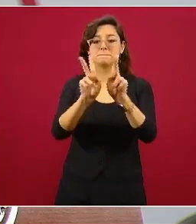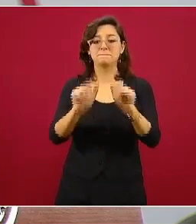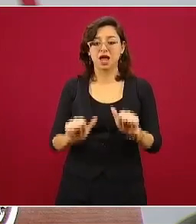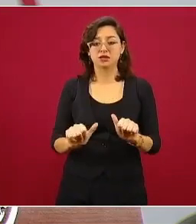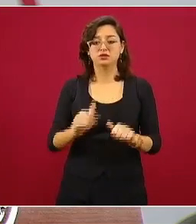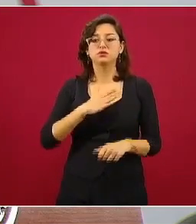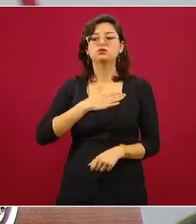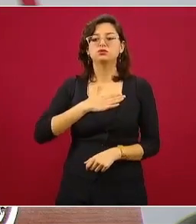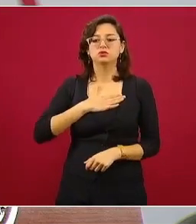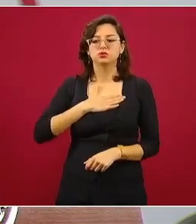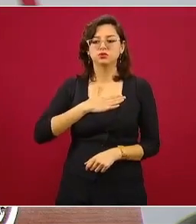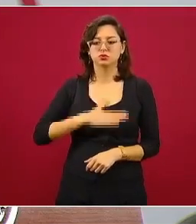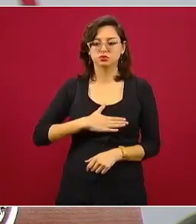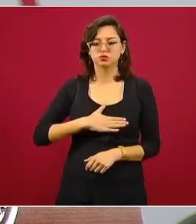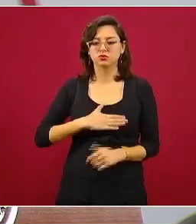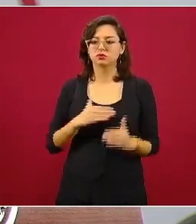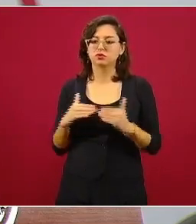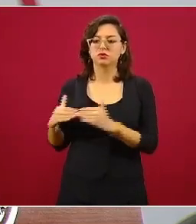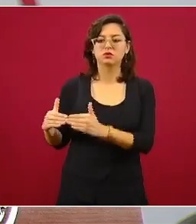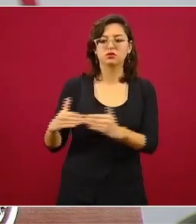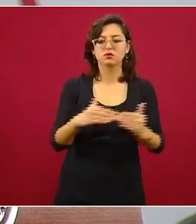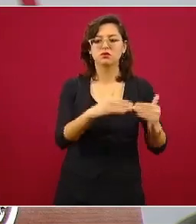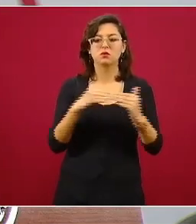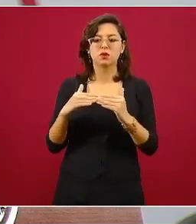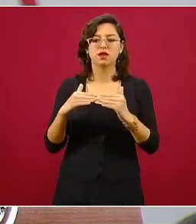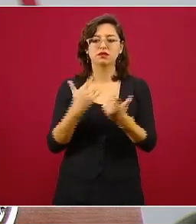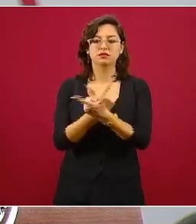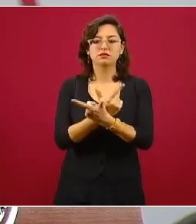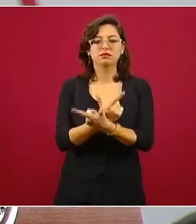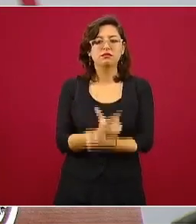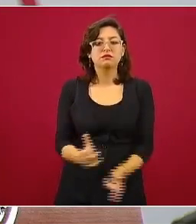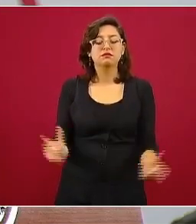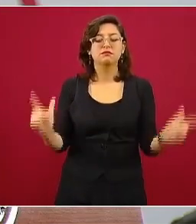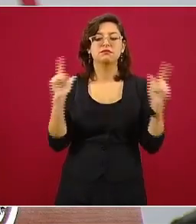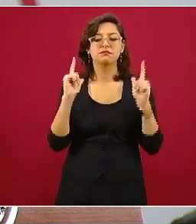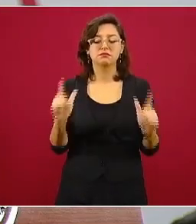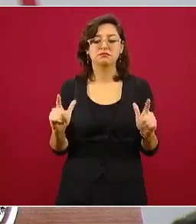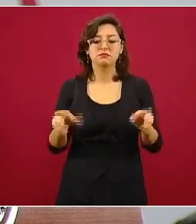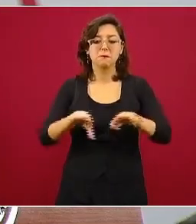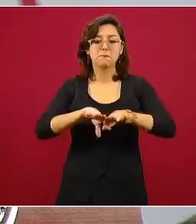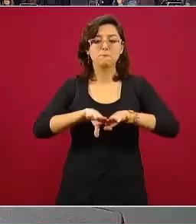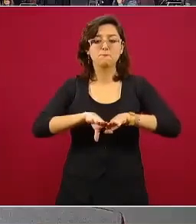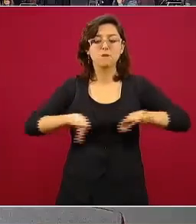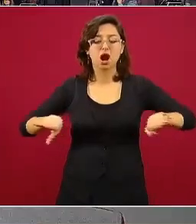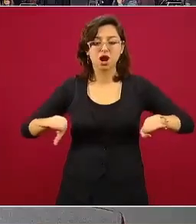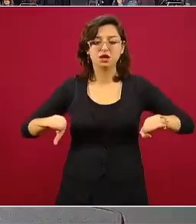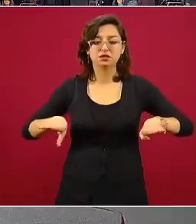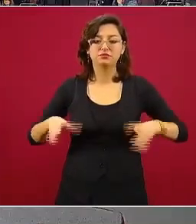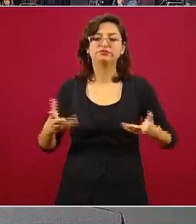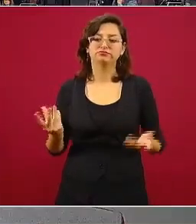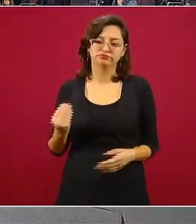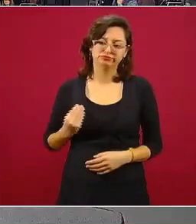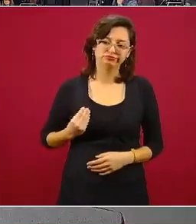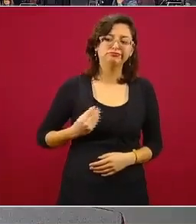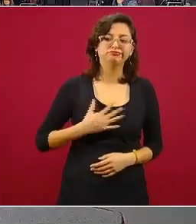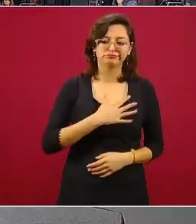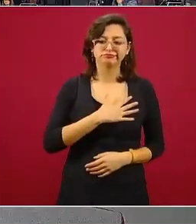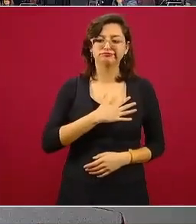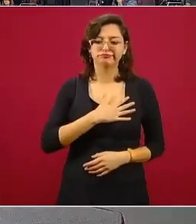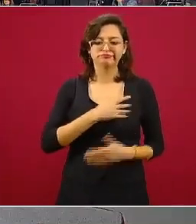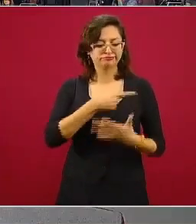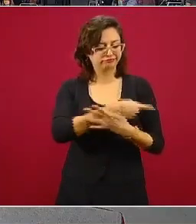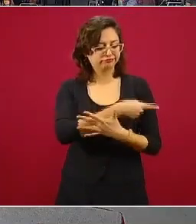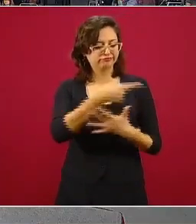justicia, a la igualdad, a la libertad, a la democracia y al bienestar. Esas